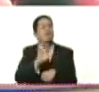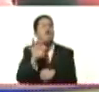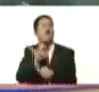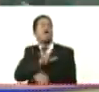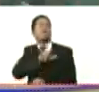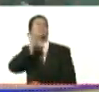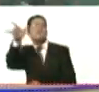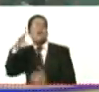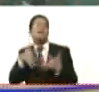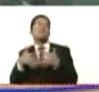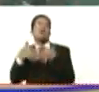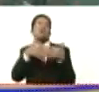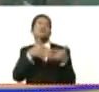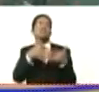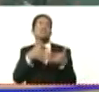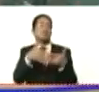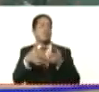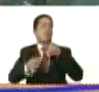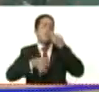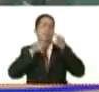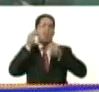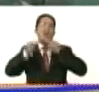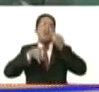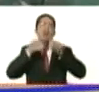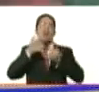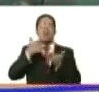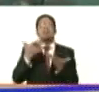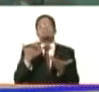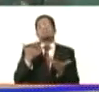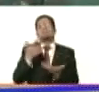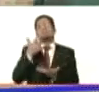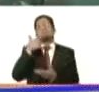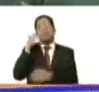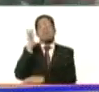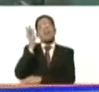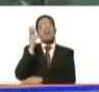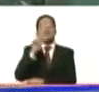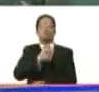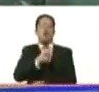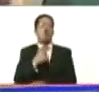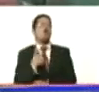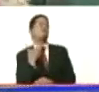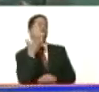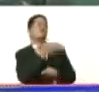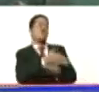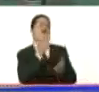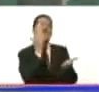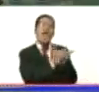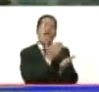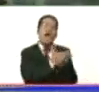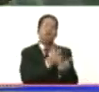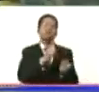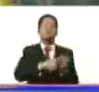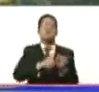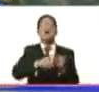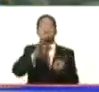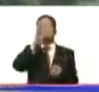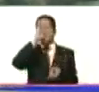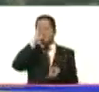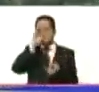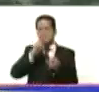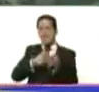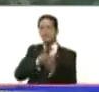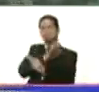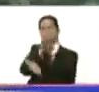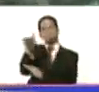a hablar pistoladas como un bobolongo. Nos fuimos a Catia, nos fuimos a Barinas, nos fuimos a Cumaná